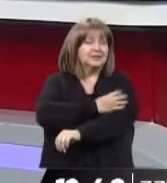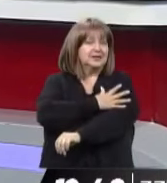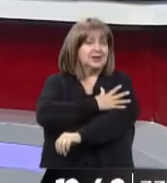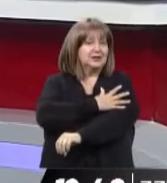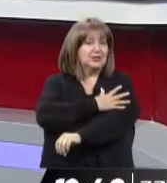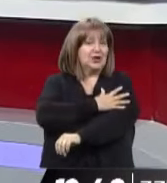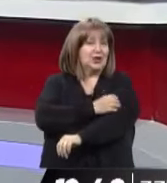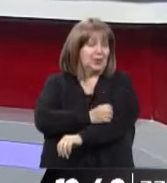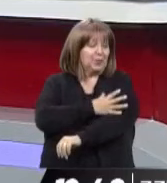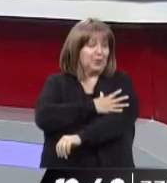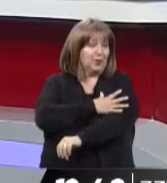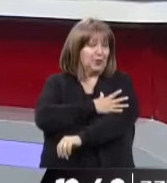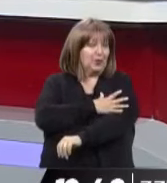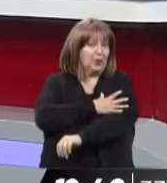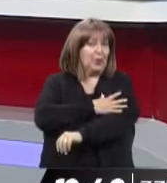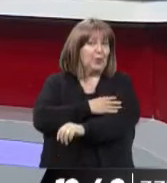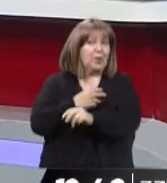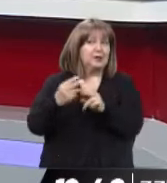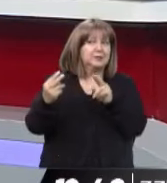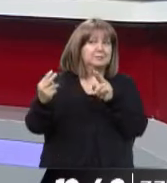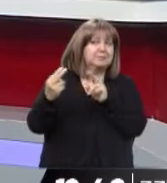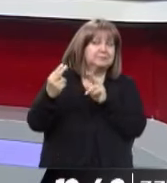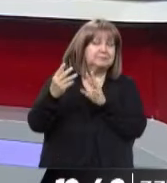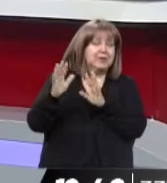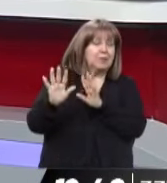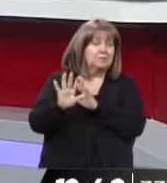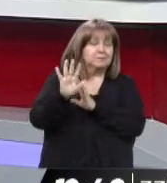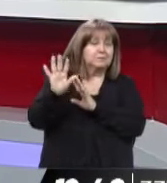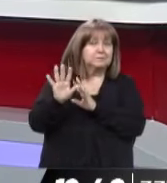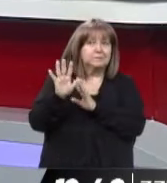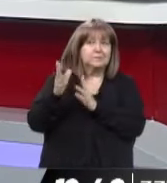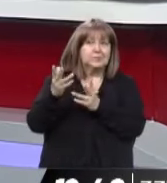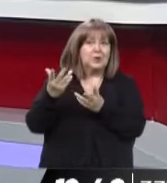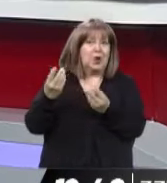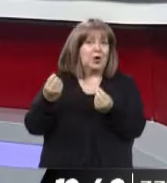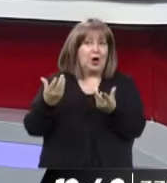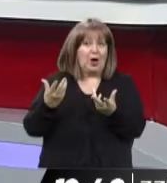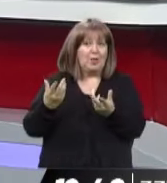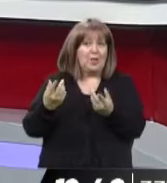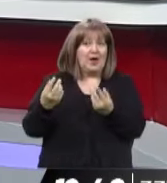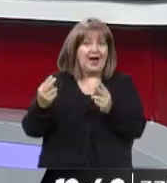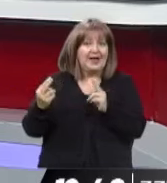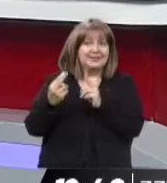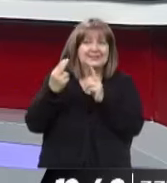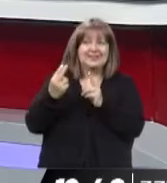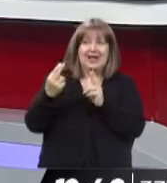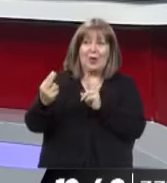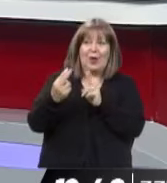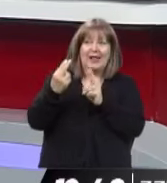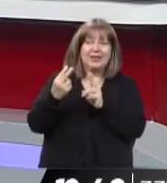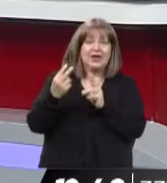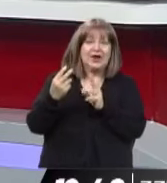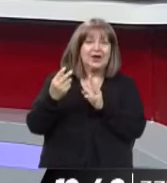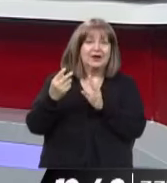te eriza la piel. ¿Ha tenido algún encuentro paranormal usted? No sé si paranormal, tuve un encuentro extraño, pero no sé si